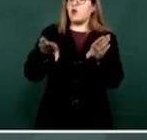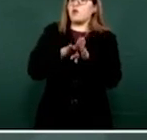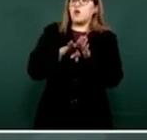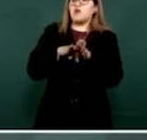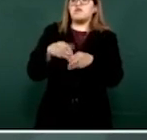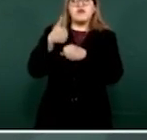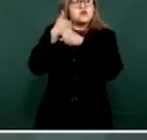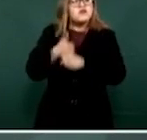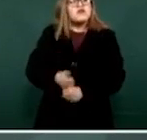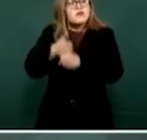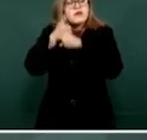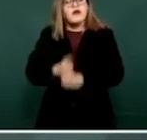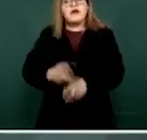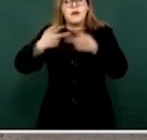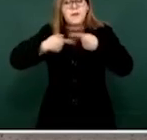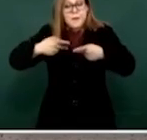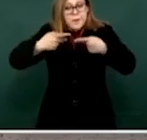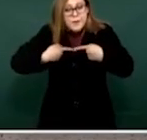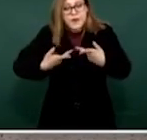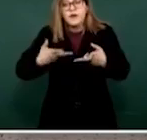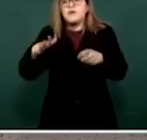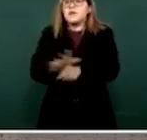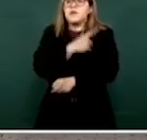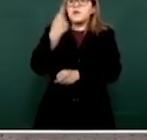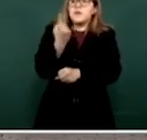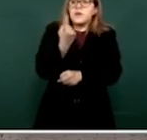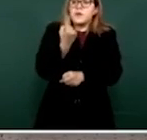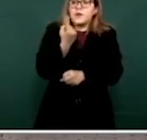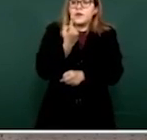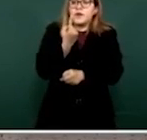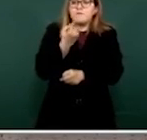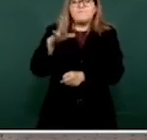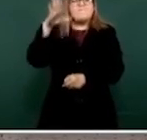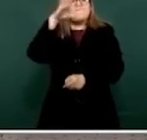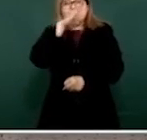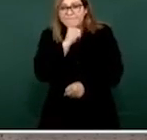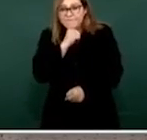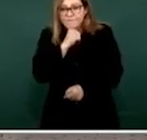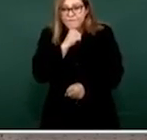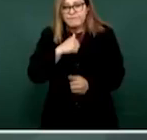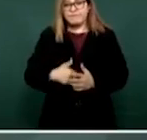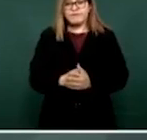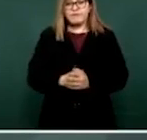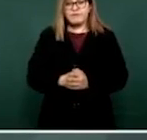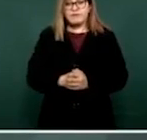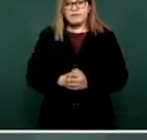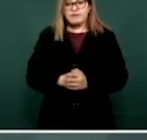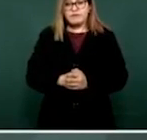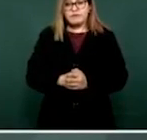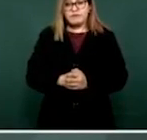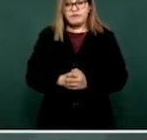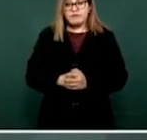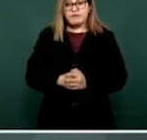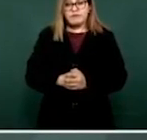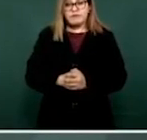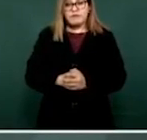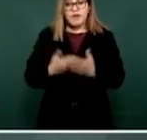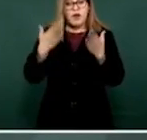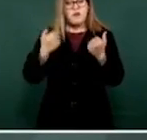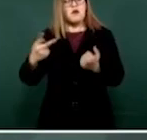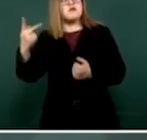represión por la imposición, por la antidemocracia, por